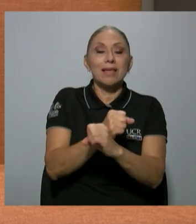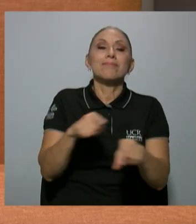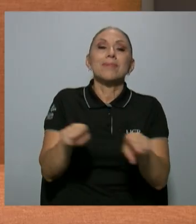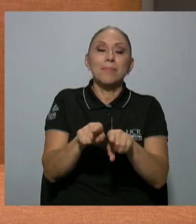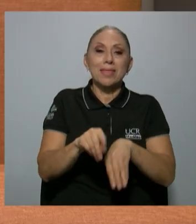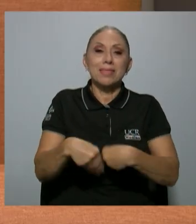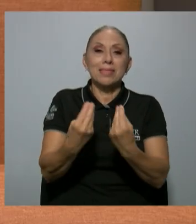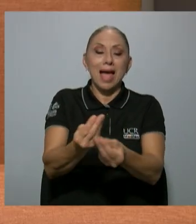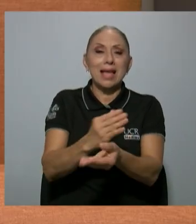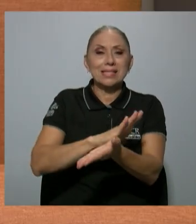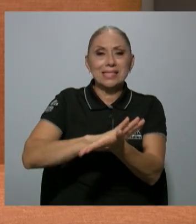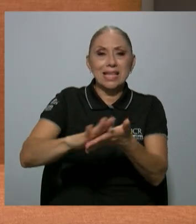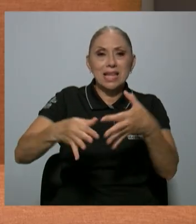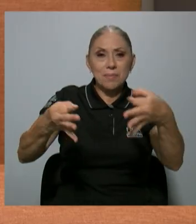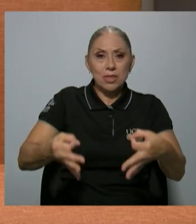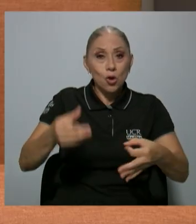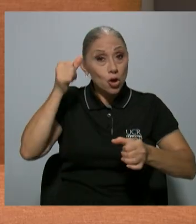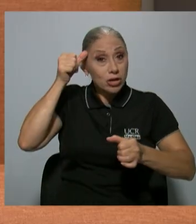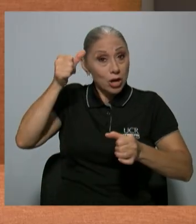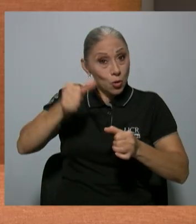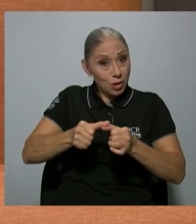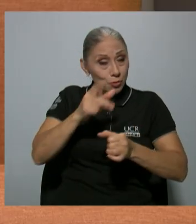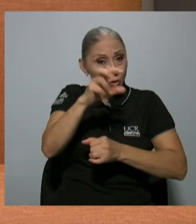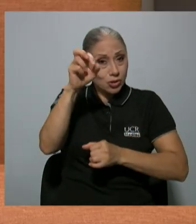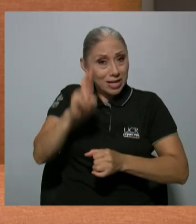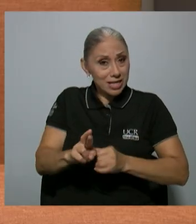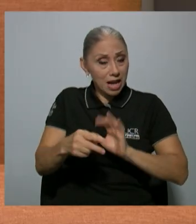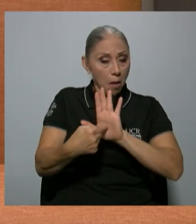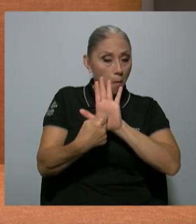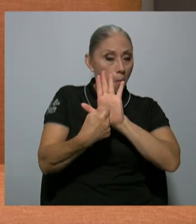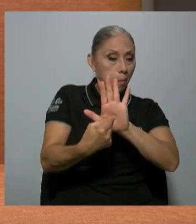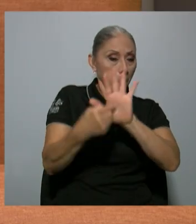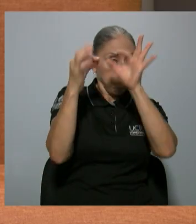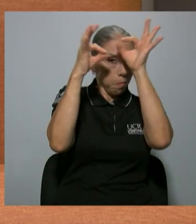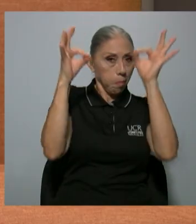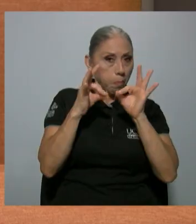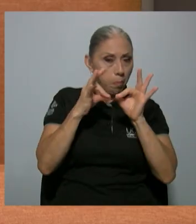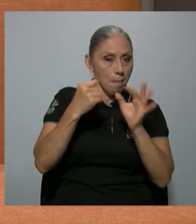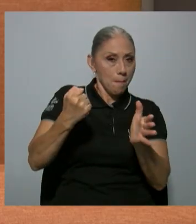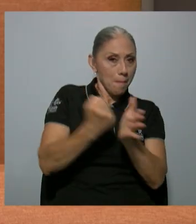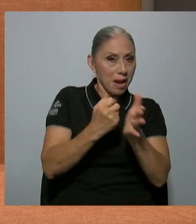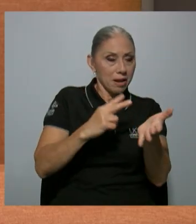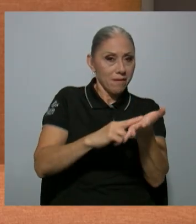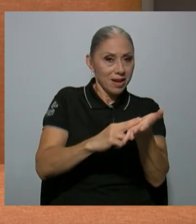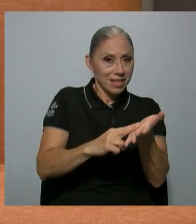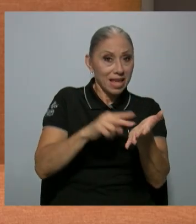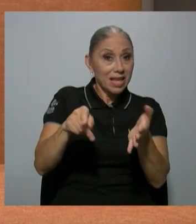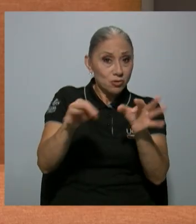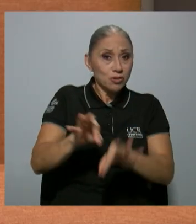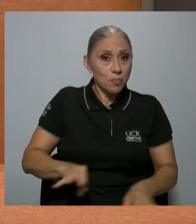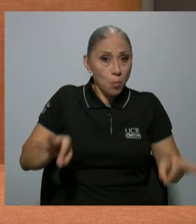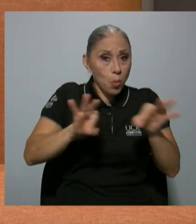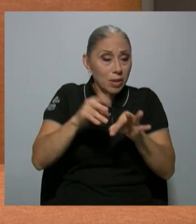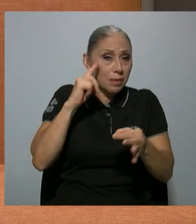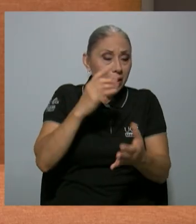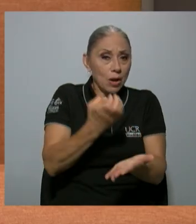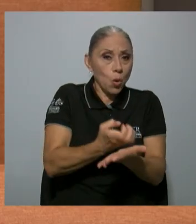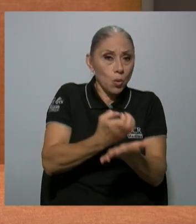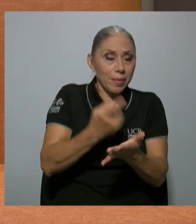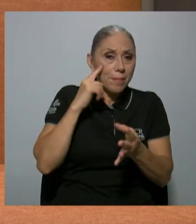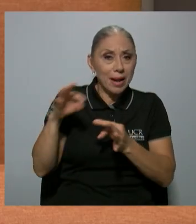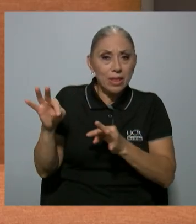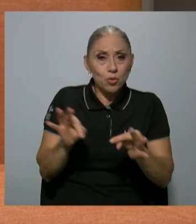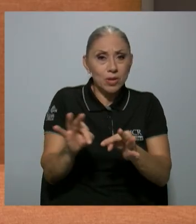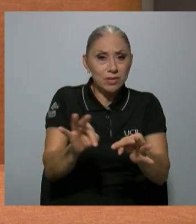Costa Rica se ha vendido también como una marca verde país y eso es importante también en términos de economía, de turismo, y yo creo que la